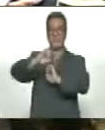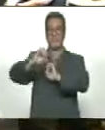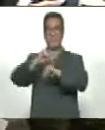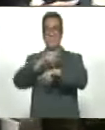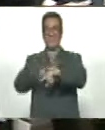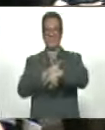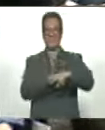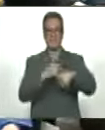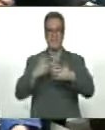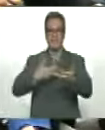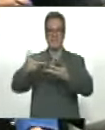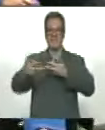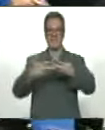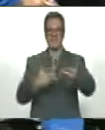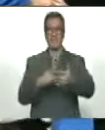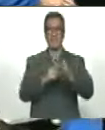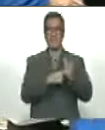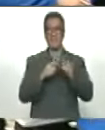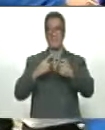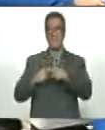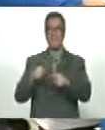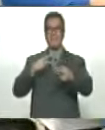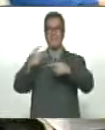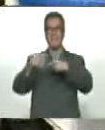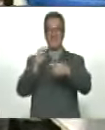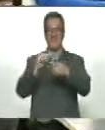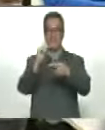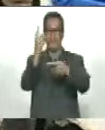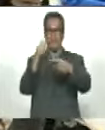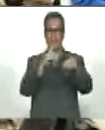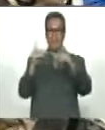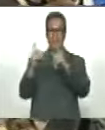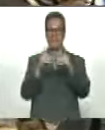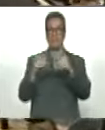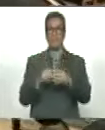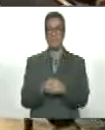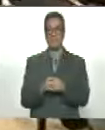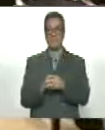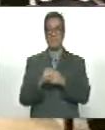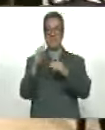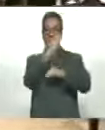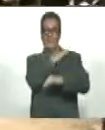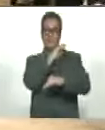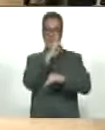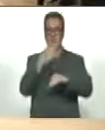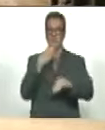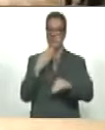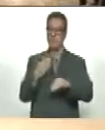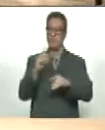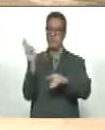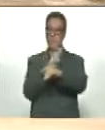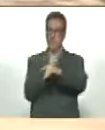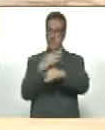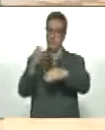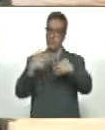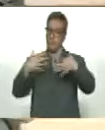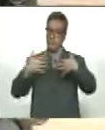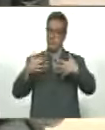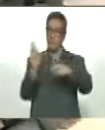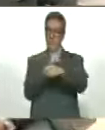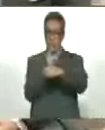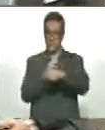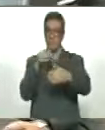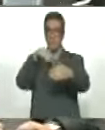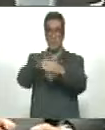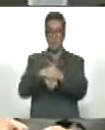Esequiba, acompañado de su exposición de motivos a los fines de su primera discusión. La Junta Directiva solicitó la urgencia reglamentaria para